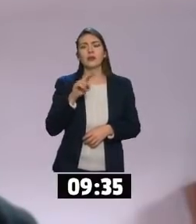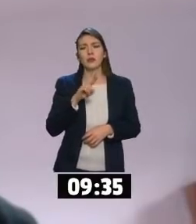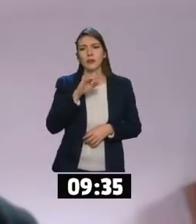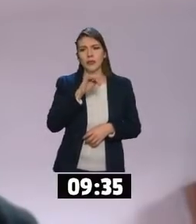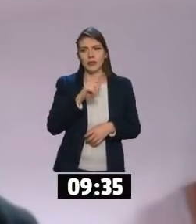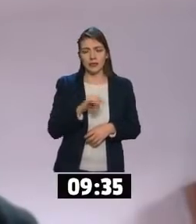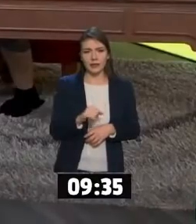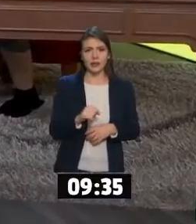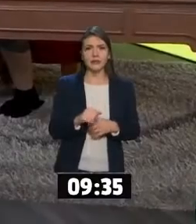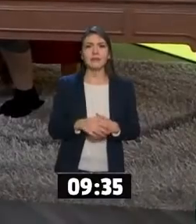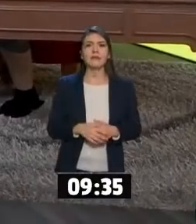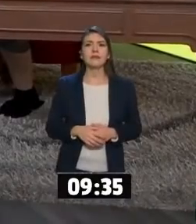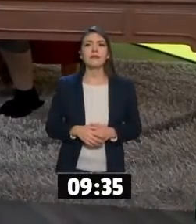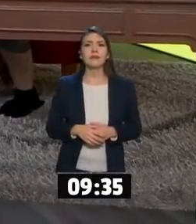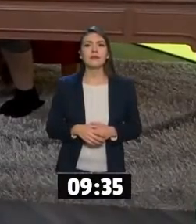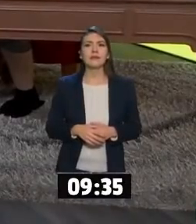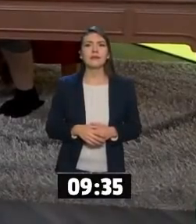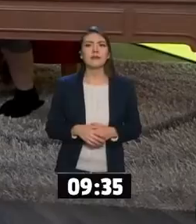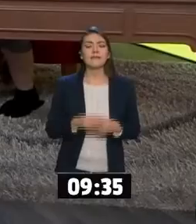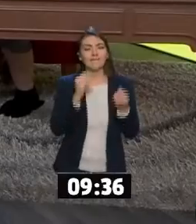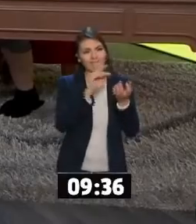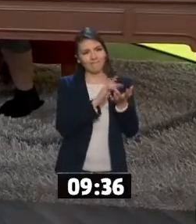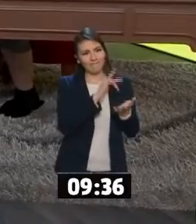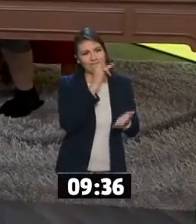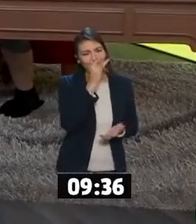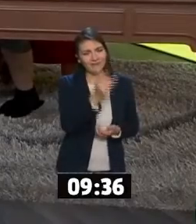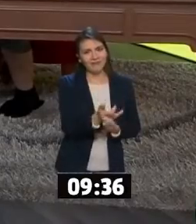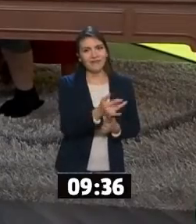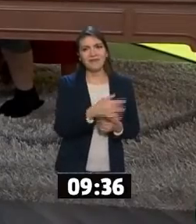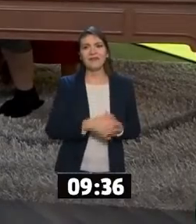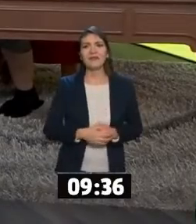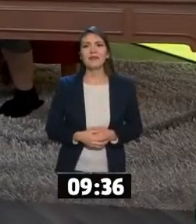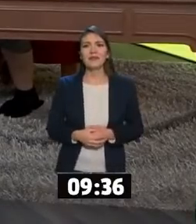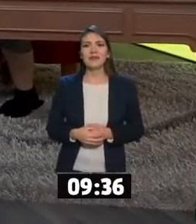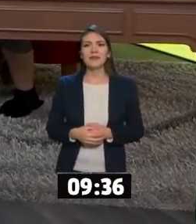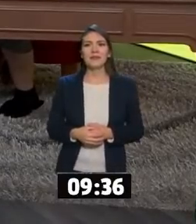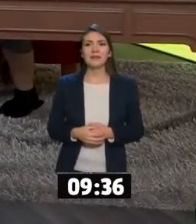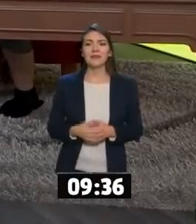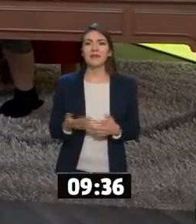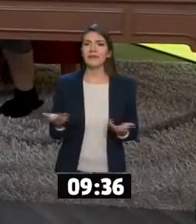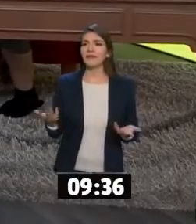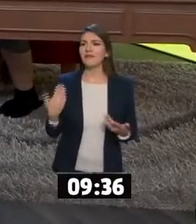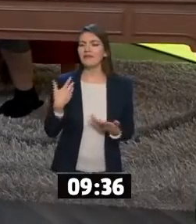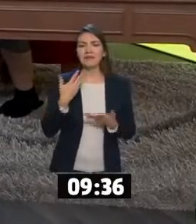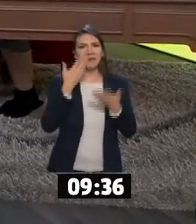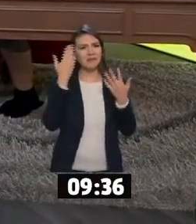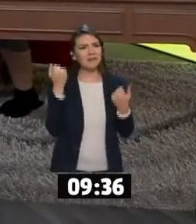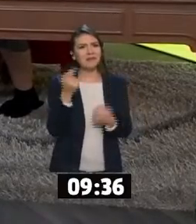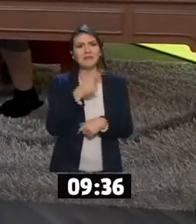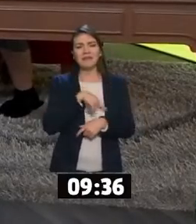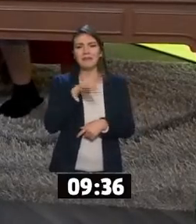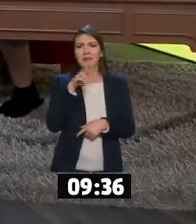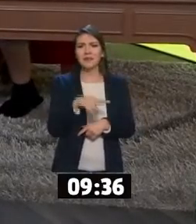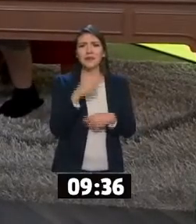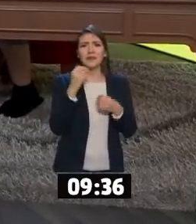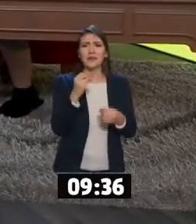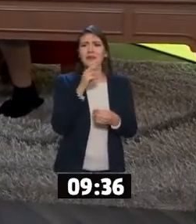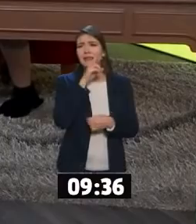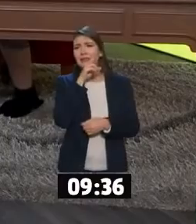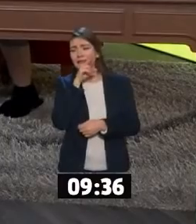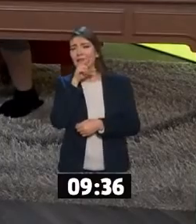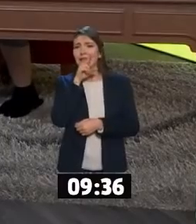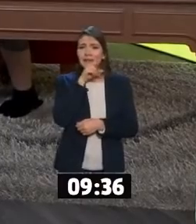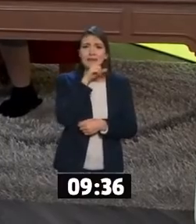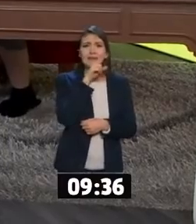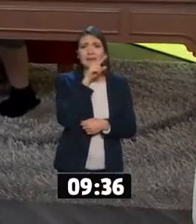Perfecto. Muchas gracias, Tomás. Ay, yo no Que sé estén cómo bien, un puedes abrazo, vivir buena con semana, tanta buen regreso a preocupación. Con Oye. tanta preocupación de la